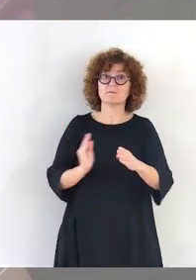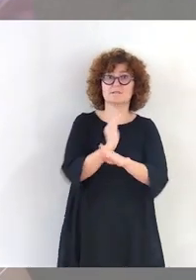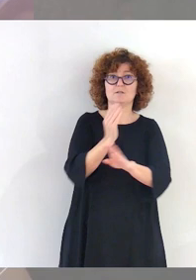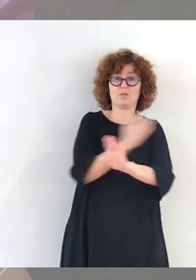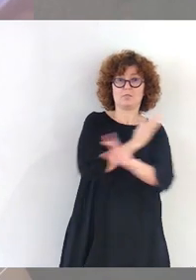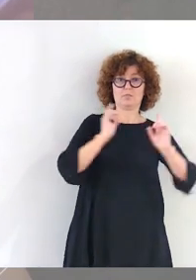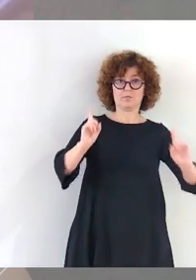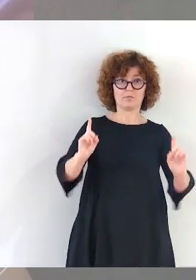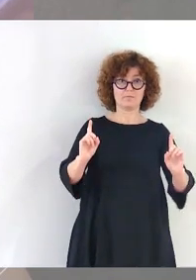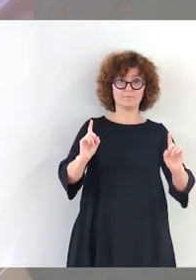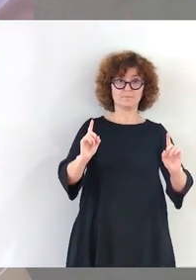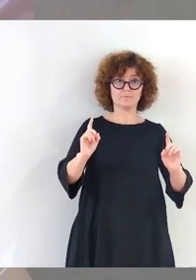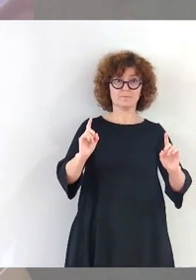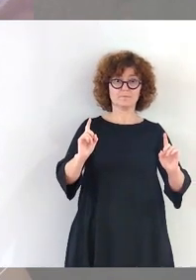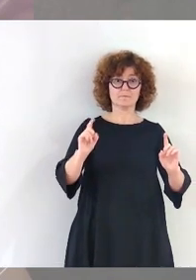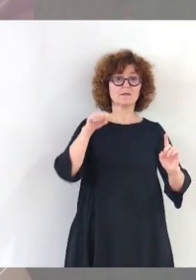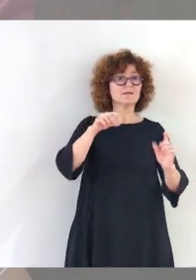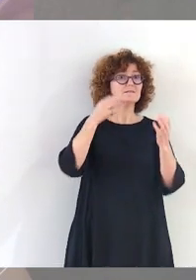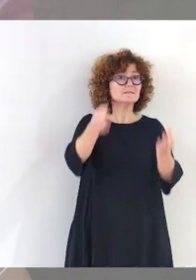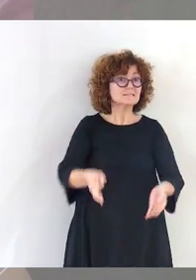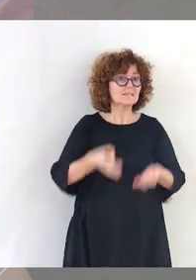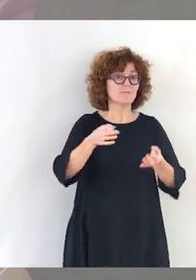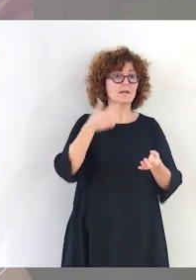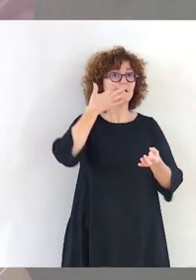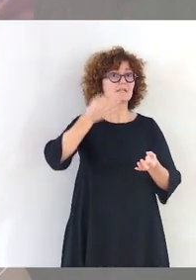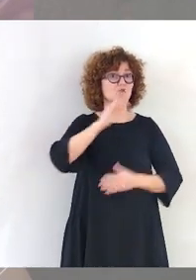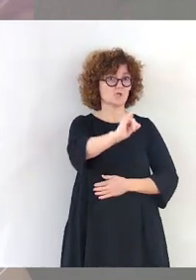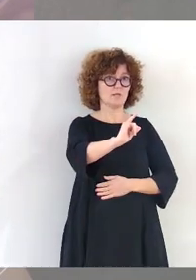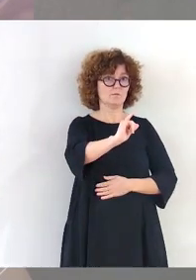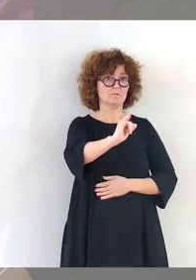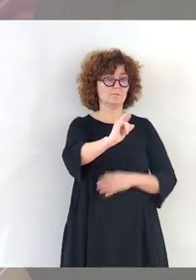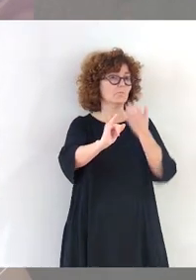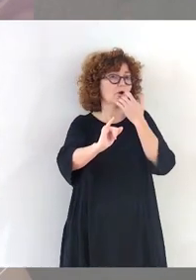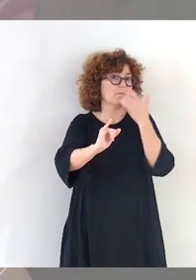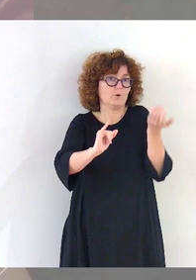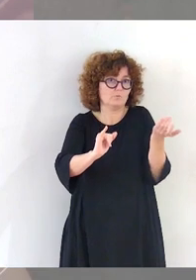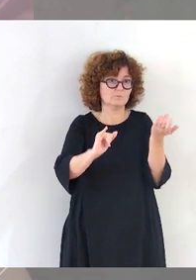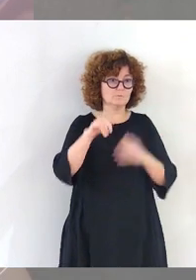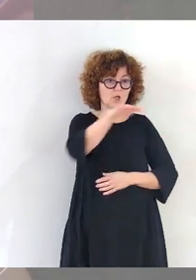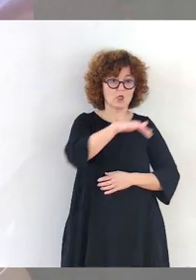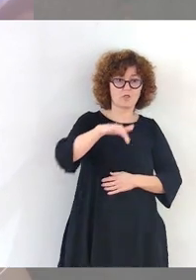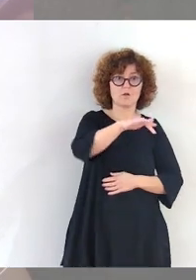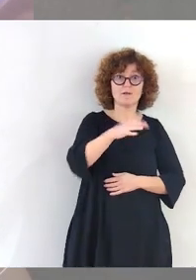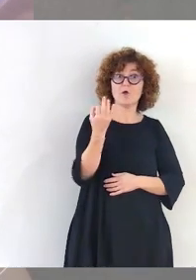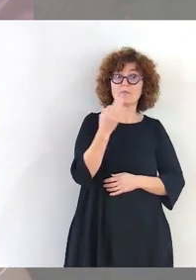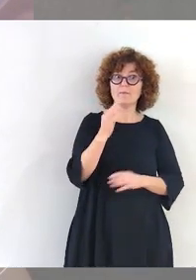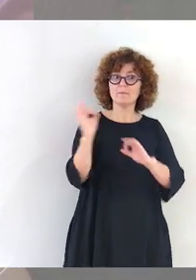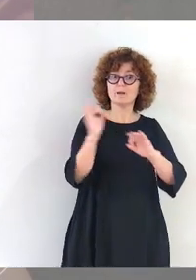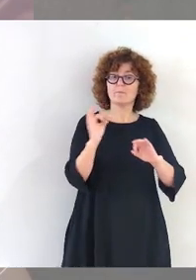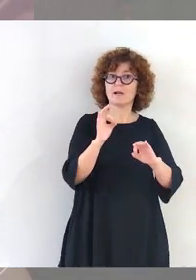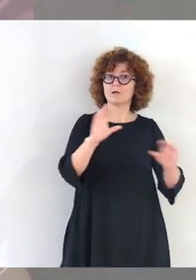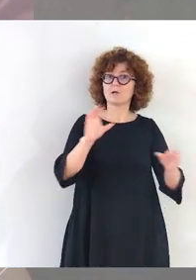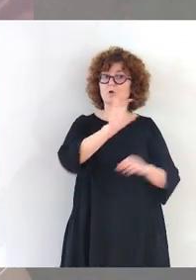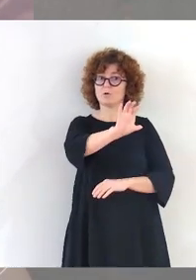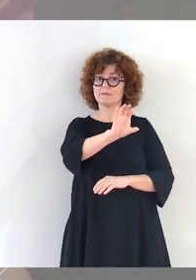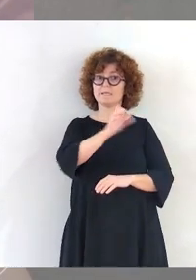anticipación vale aquí siempre siempre tenemos estos riesgos e pero tenemos que centrarnos en preparar esas comunidades para que la próxima